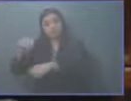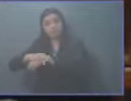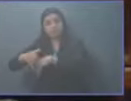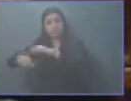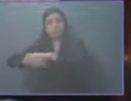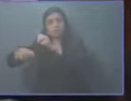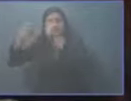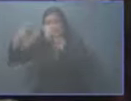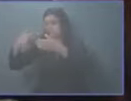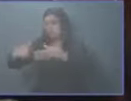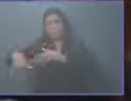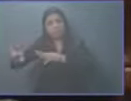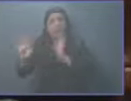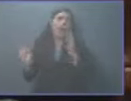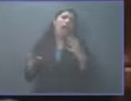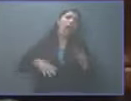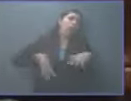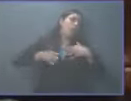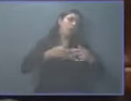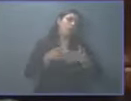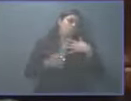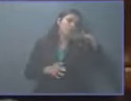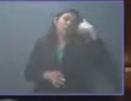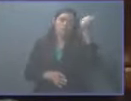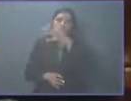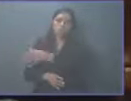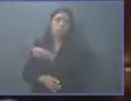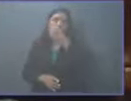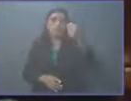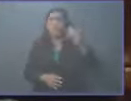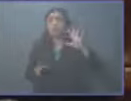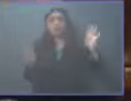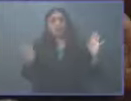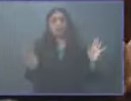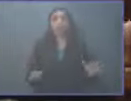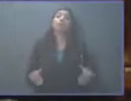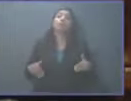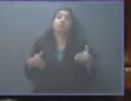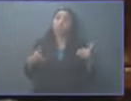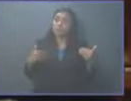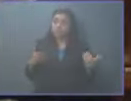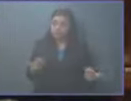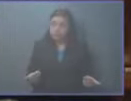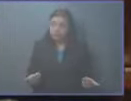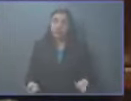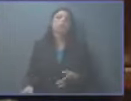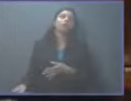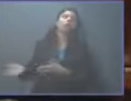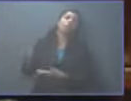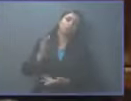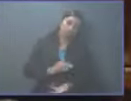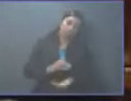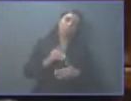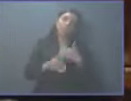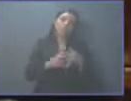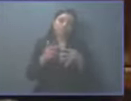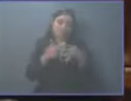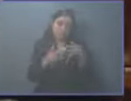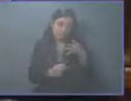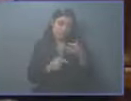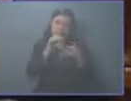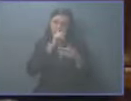fuero, aunque lo nombren en otro cargo que lo tenga, porque de lo contrario habría un fraude de ley.